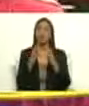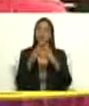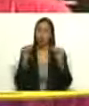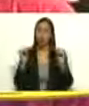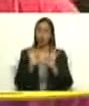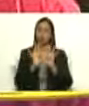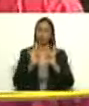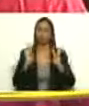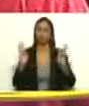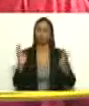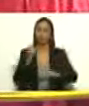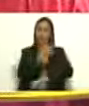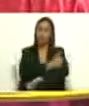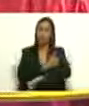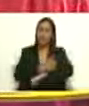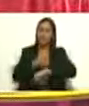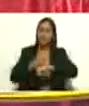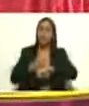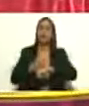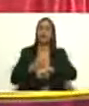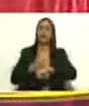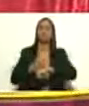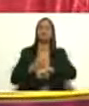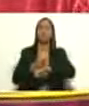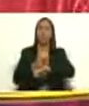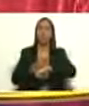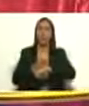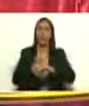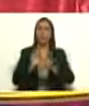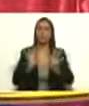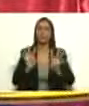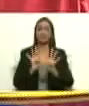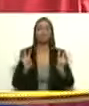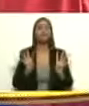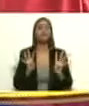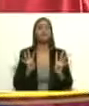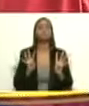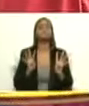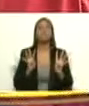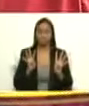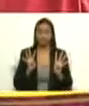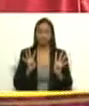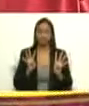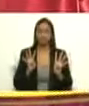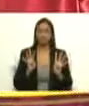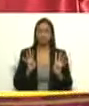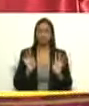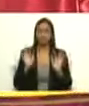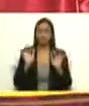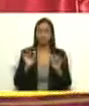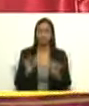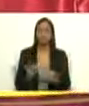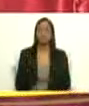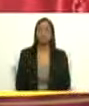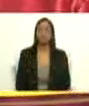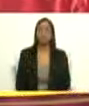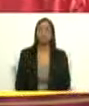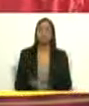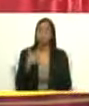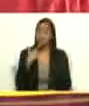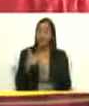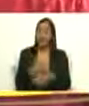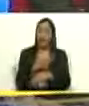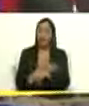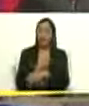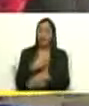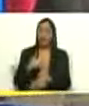ampliado que se reúne a esta hora desde el estadio Monumental Simón Bolívar debemos trabajar permanentemente lo decía el jefe de estado articulados